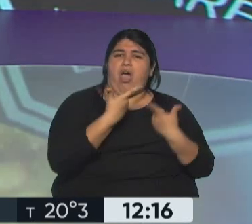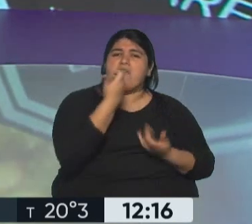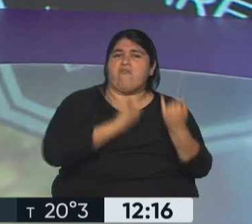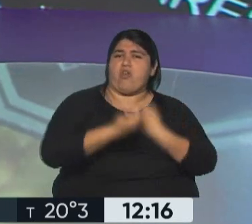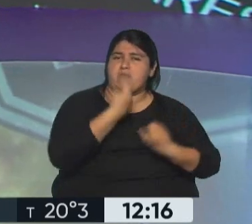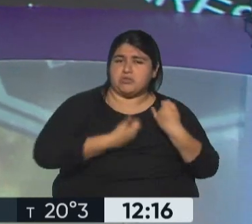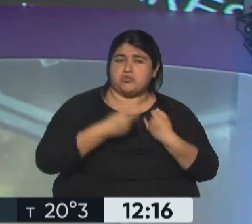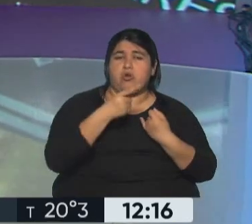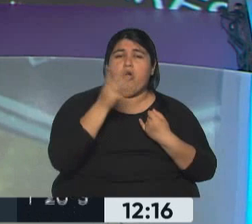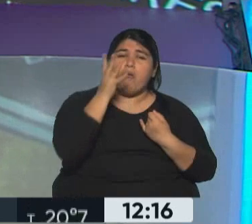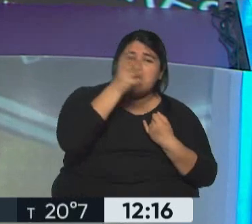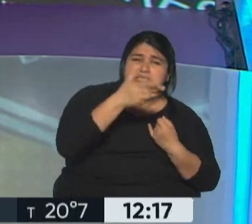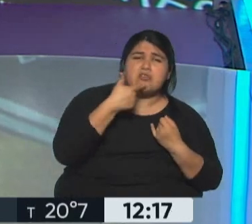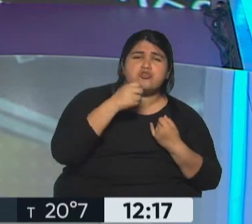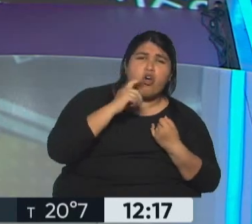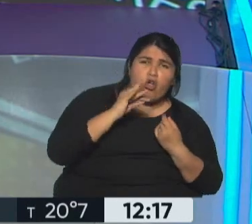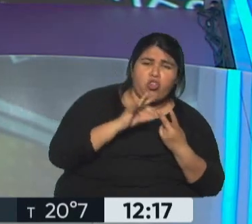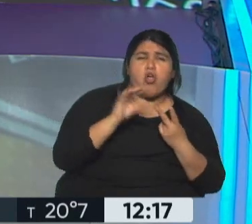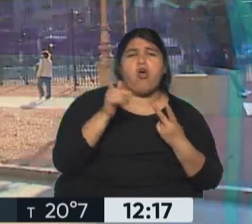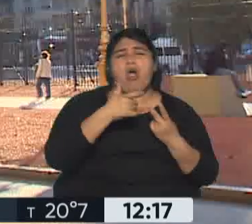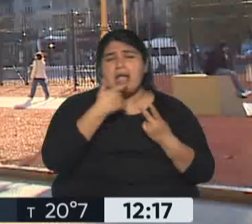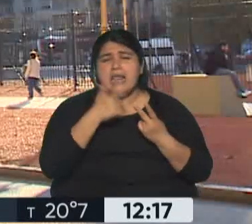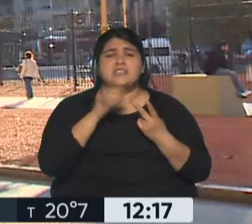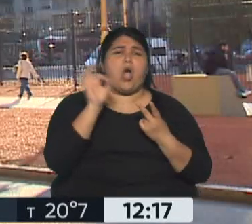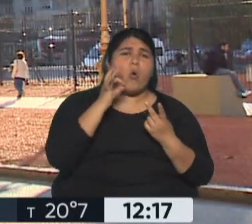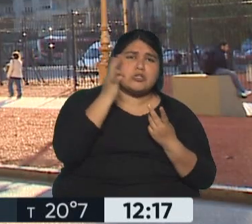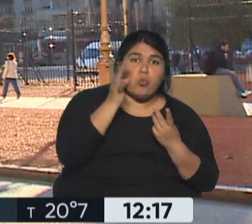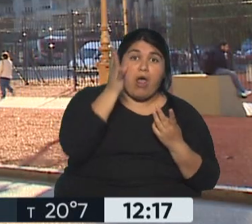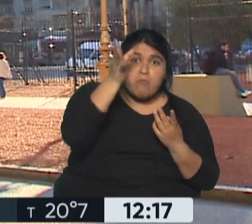si tienen exceso de sodio de grasas o de azúcares